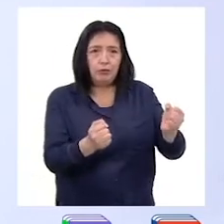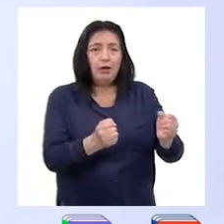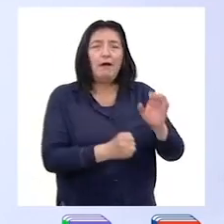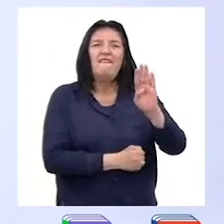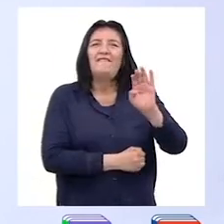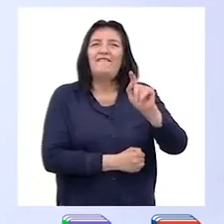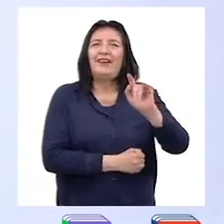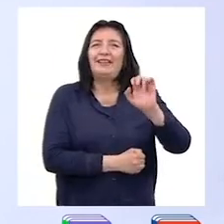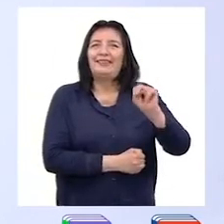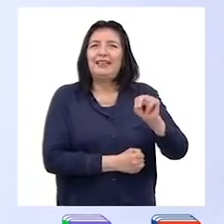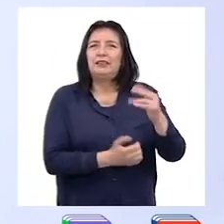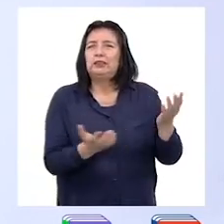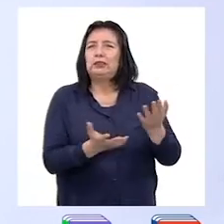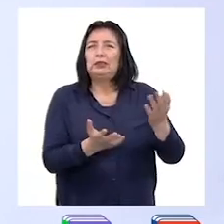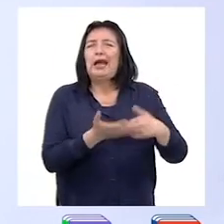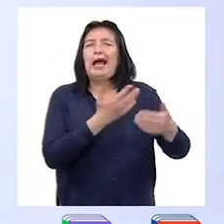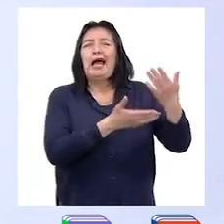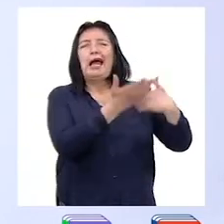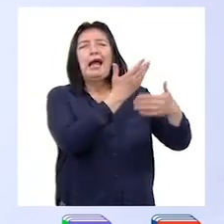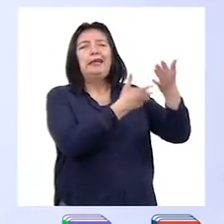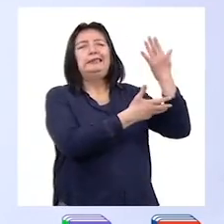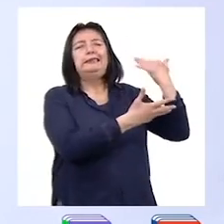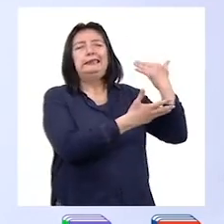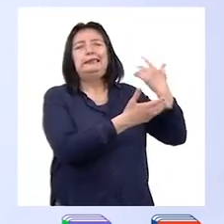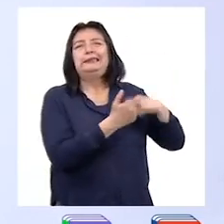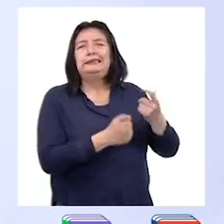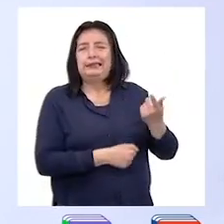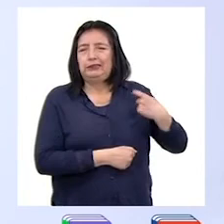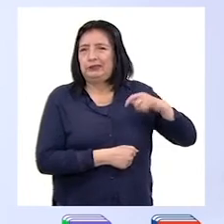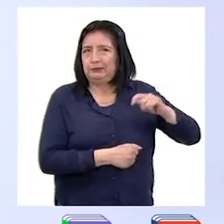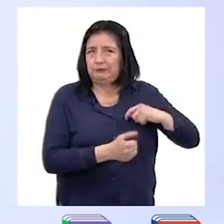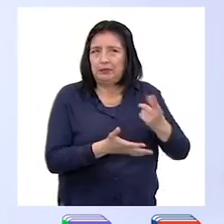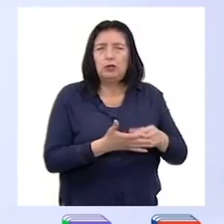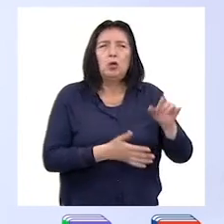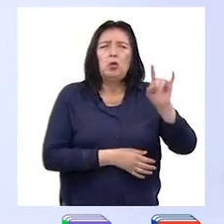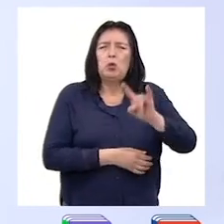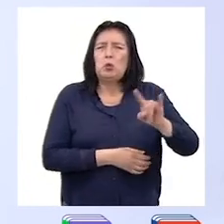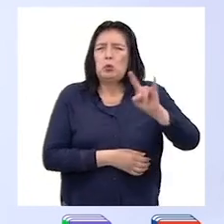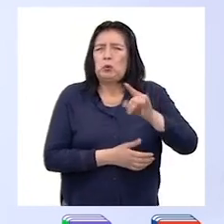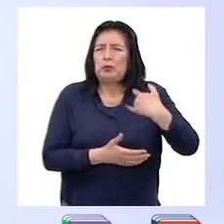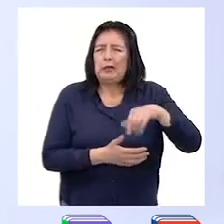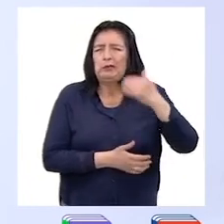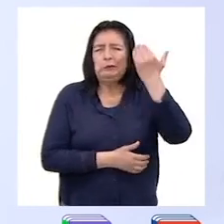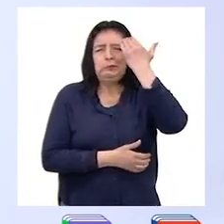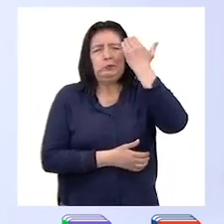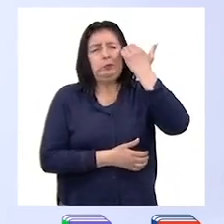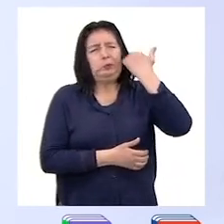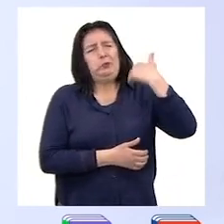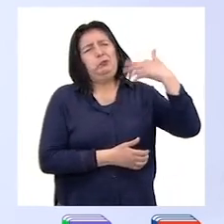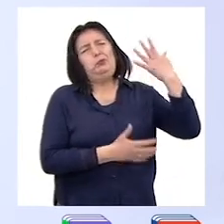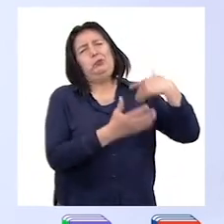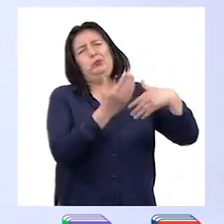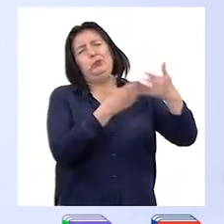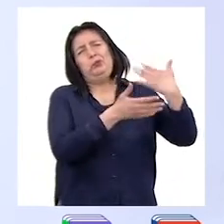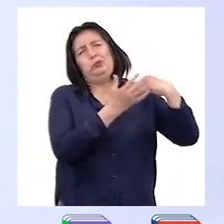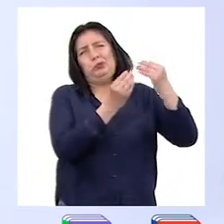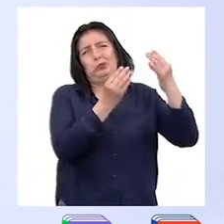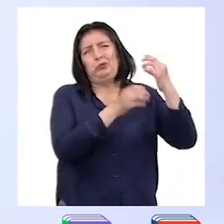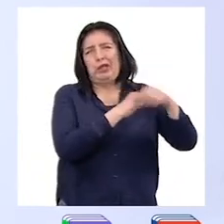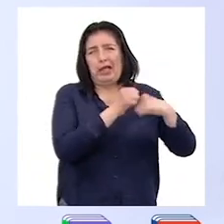un utensilio de origen prehispánico. Es decir, fue usado por nuestros ancestros hace muchísimos